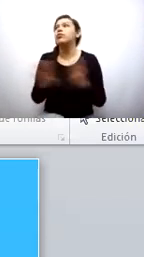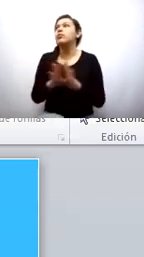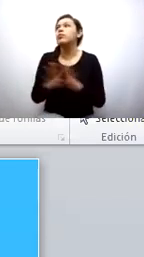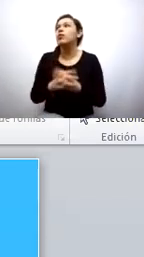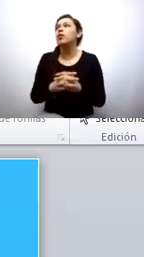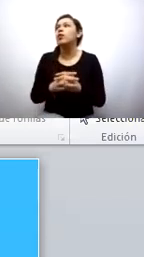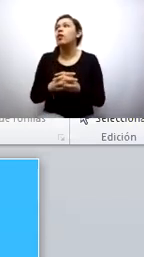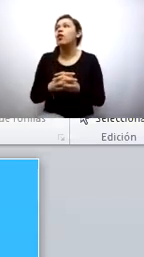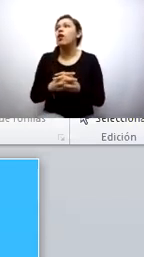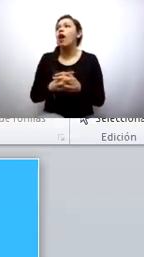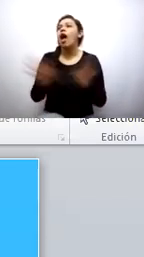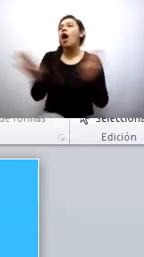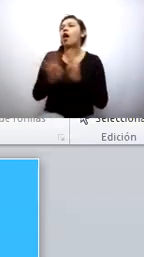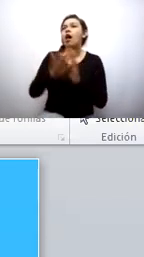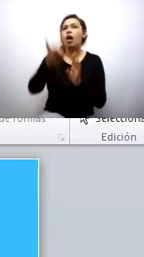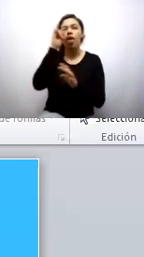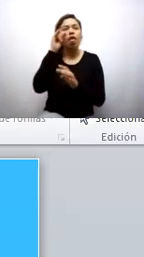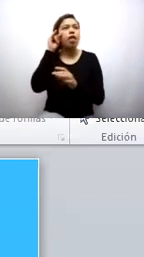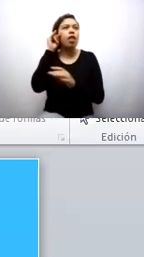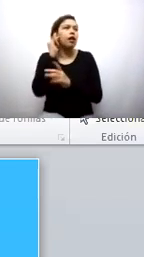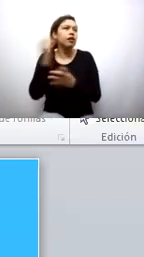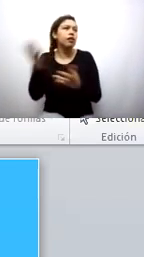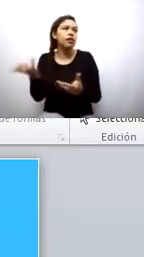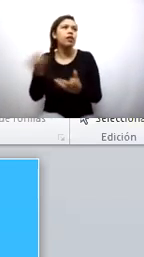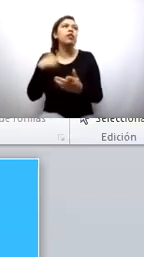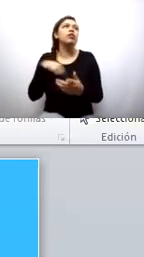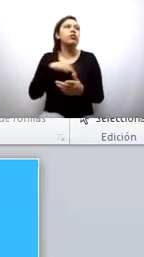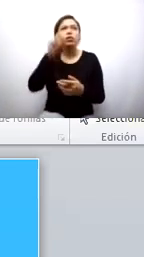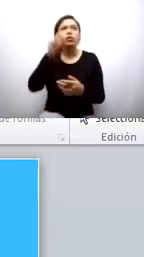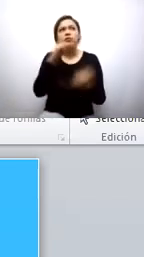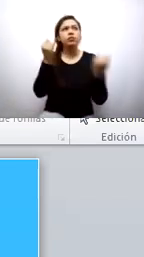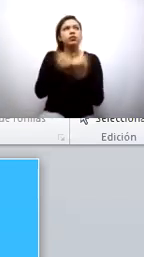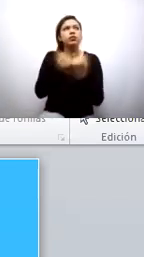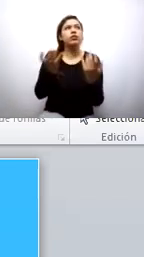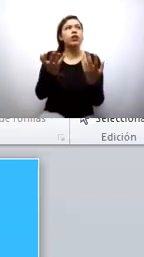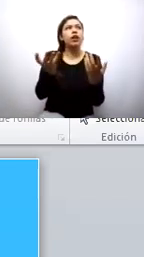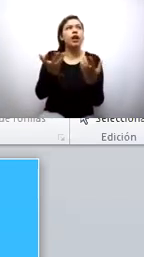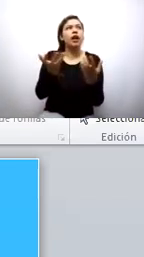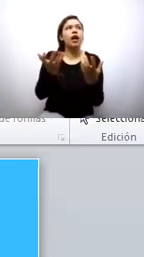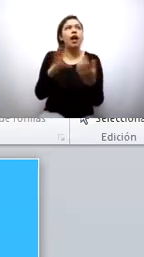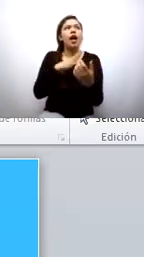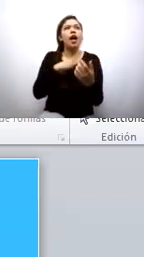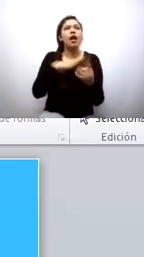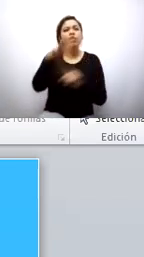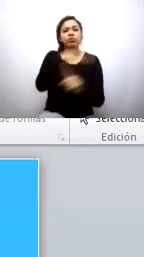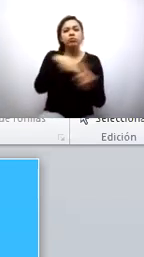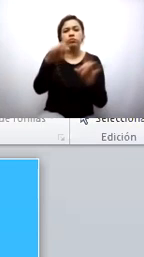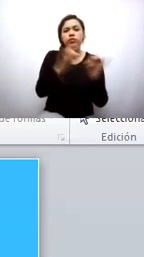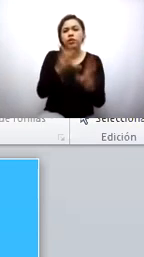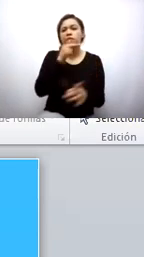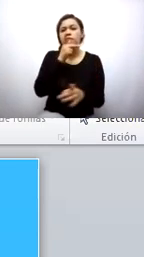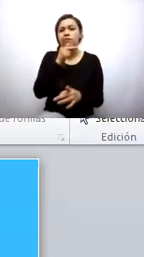perder de vista que pues también estamos en una situación en la que pues los papás,